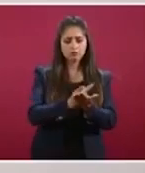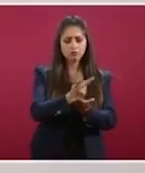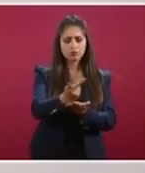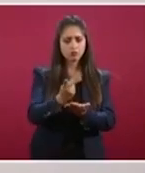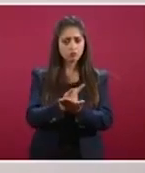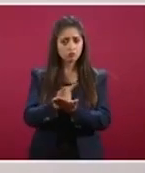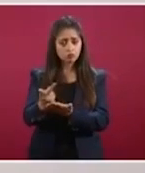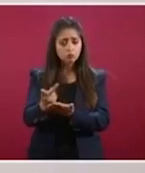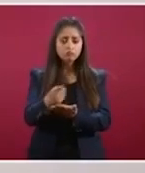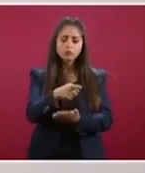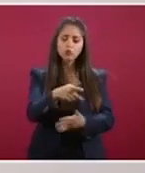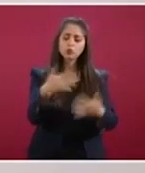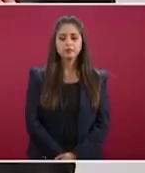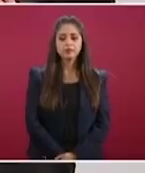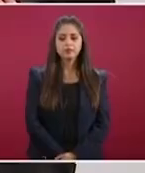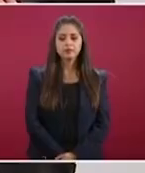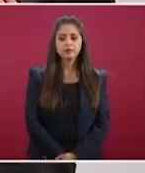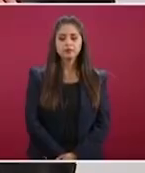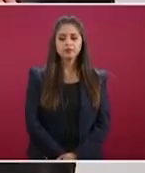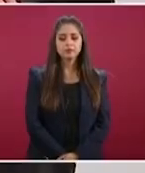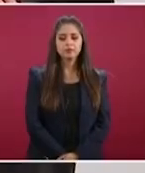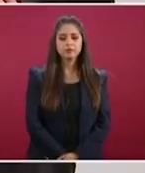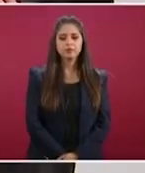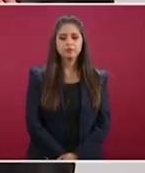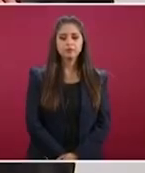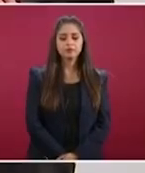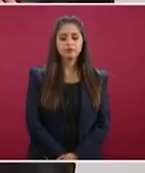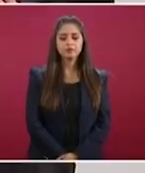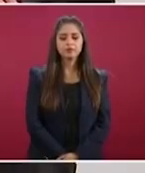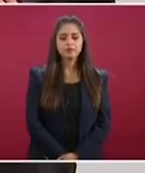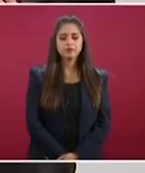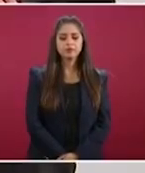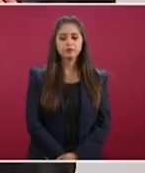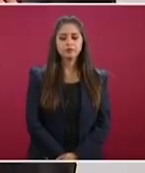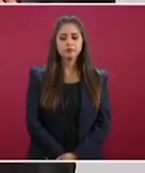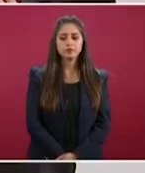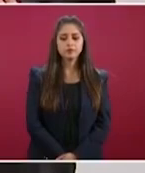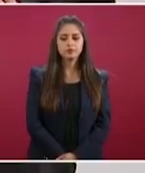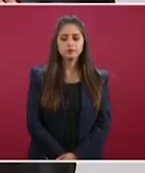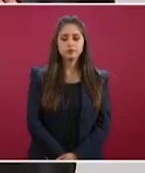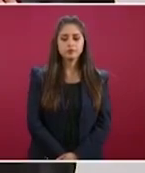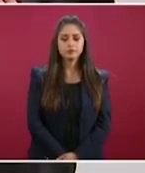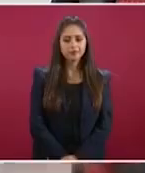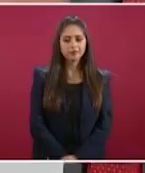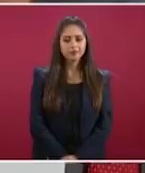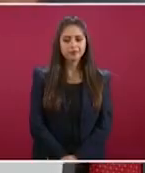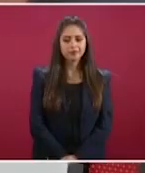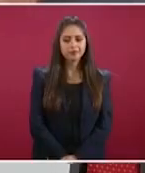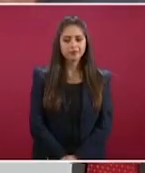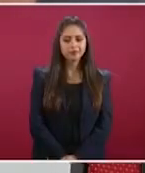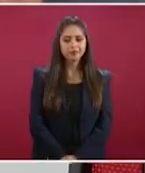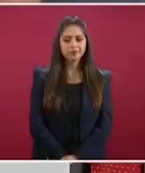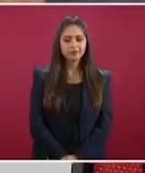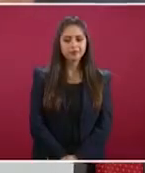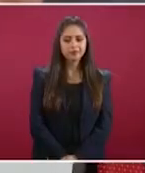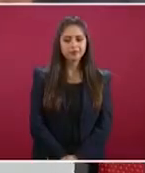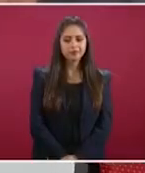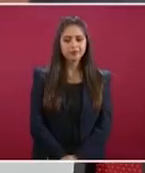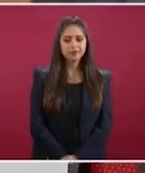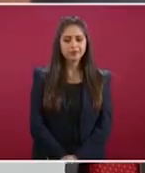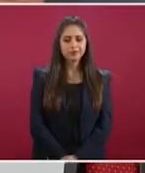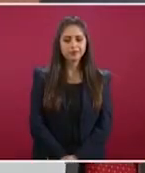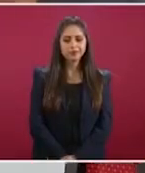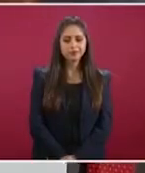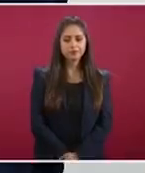El presidente Andrés Manuel López Obrador galardonó este miércoles a los deportistas más destacados del año, entre los que figuró la